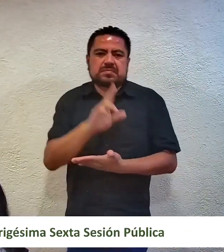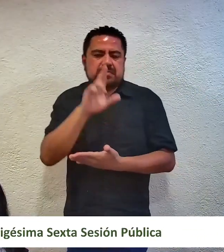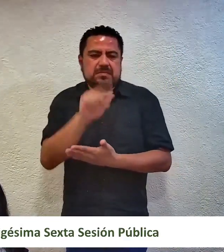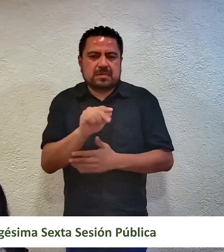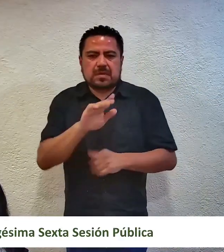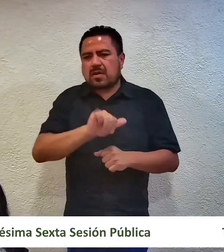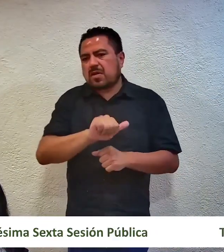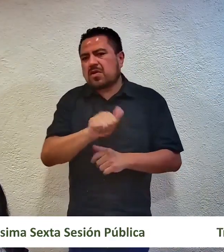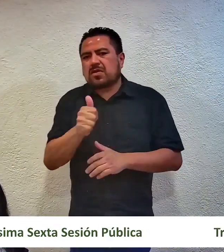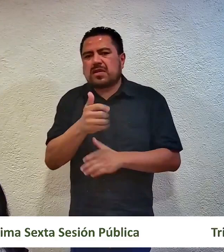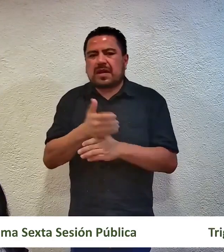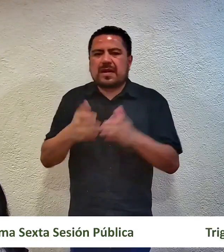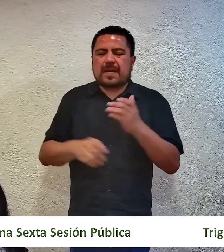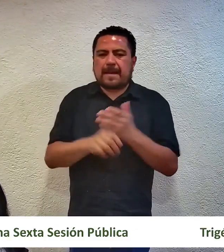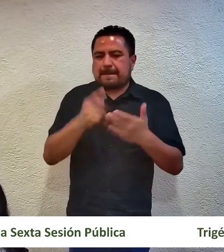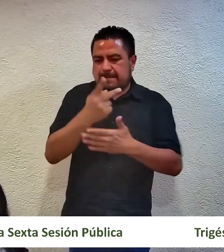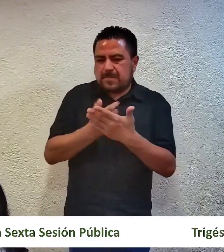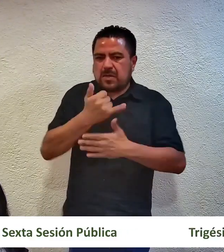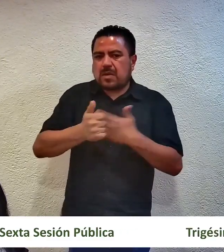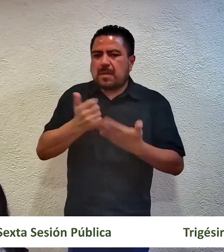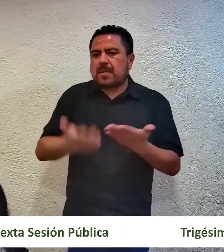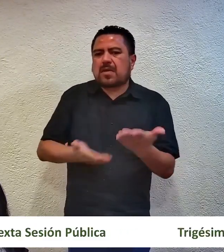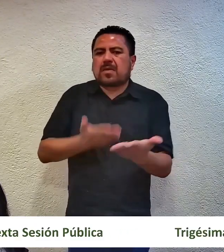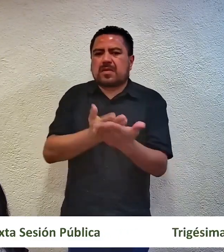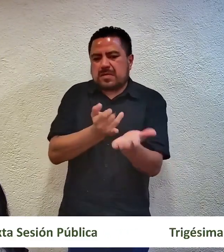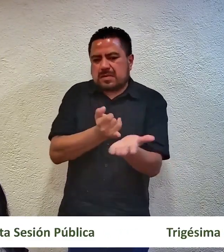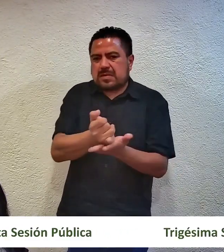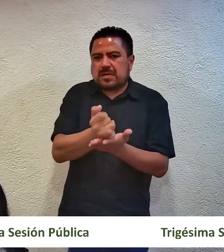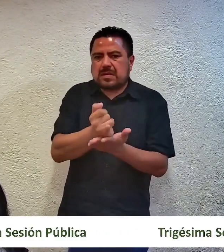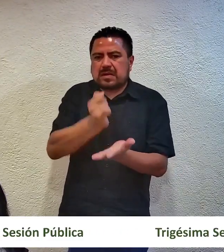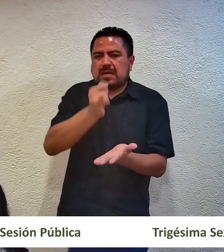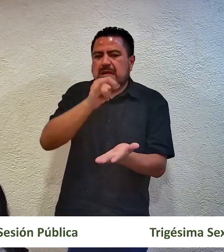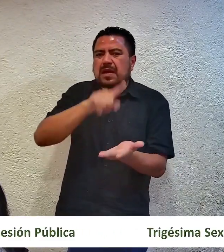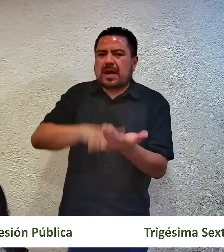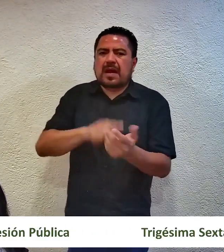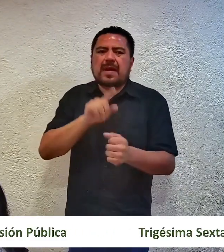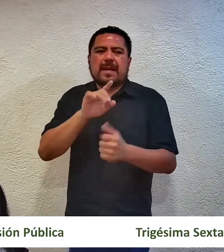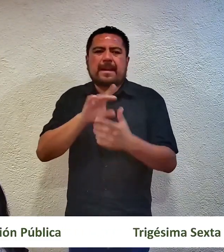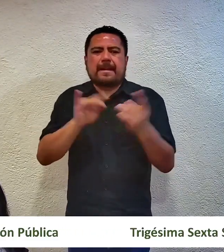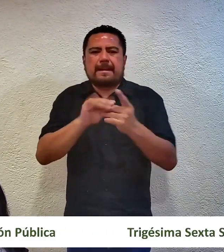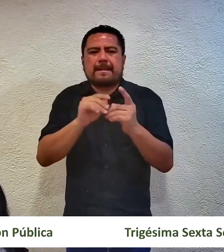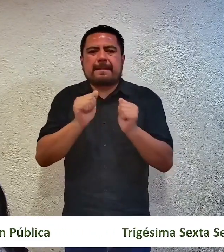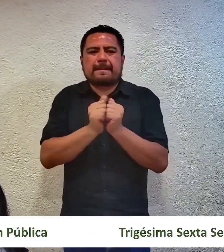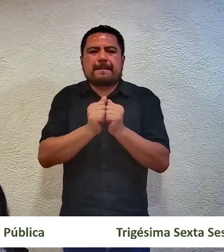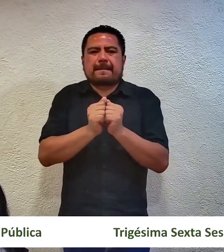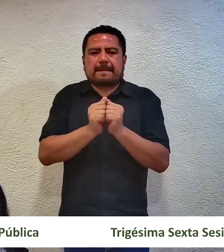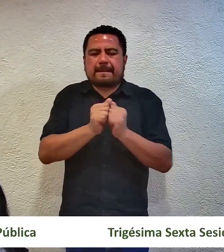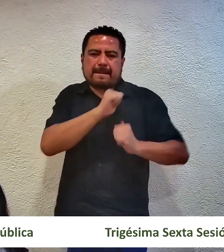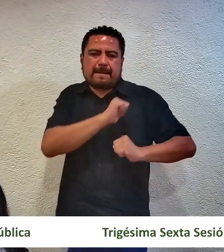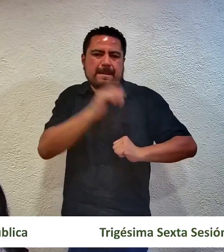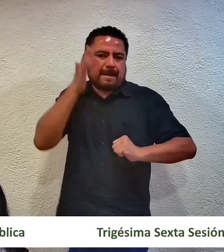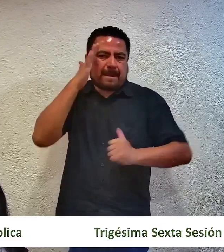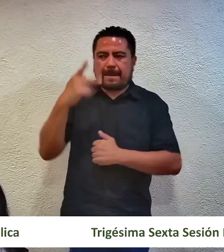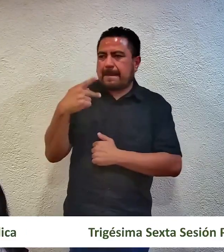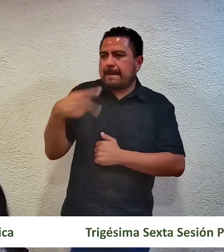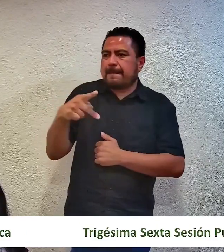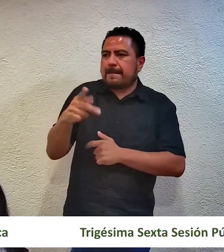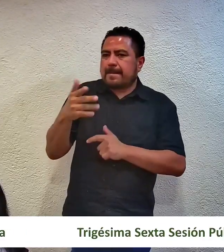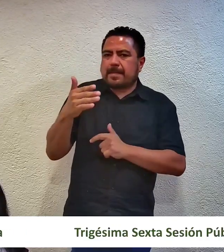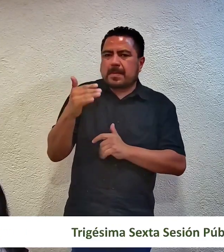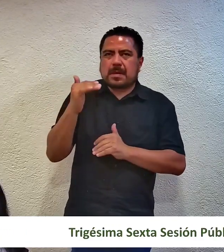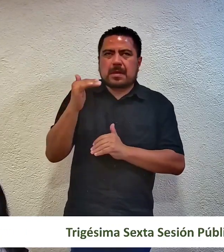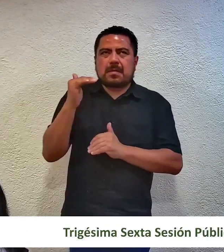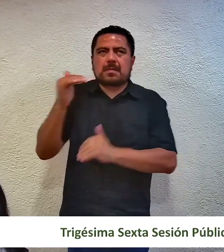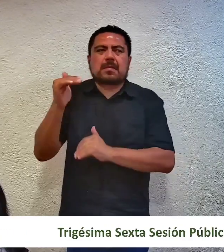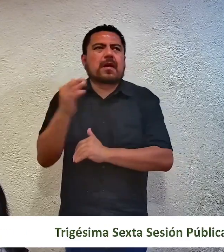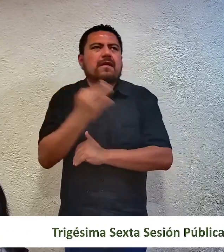Por otra parte, en el proyecto se propone determinar infundado el agravio relativo a que las medidas cautelares se emitieron en un plazo excesivo,